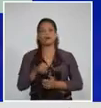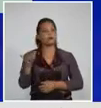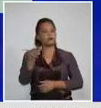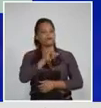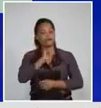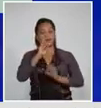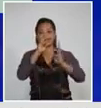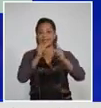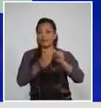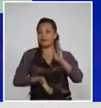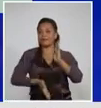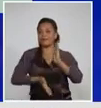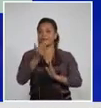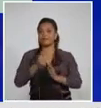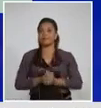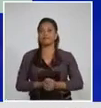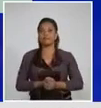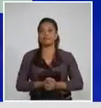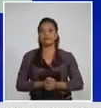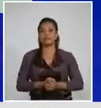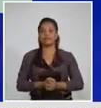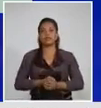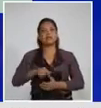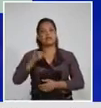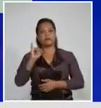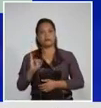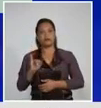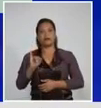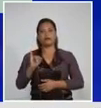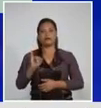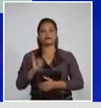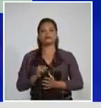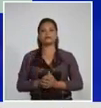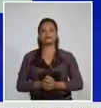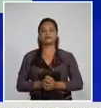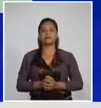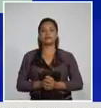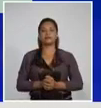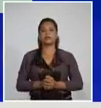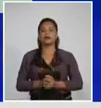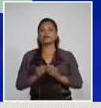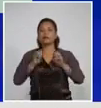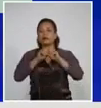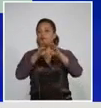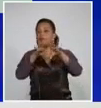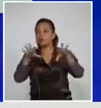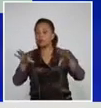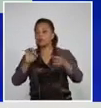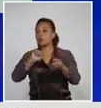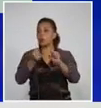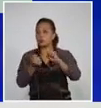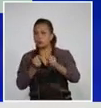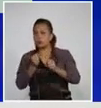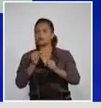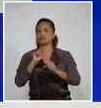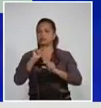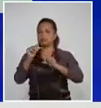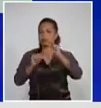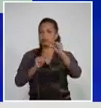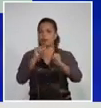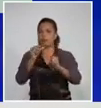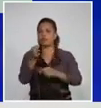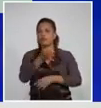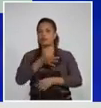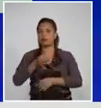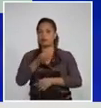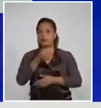el día anterior, 6 casos autóctonos, con una transmisión que va controlándose. Municipio Ciego de